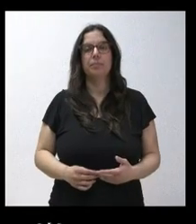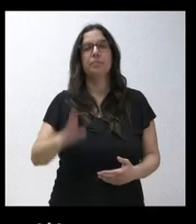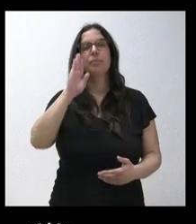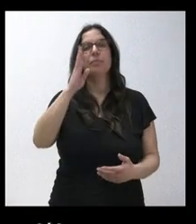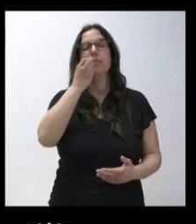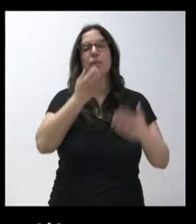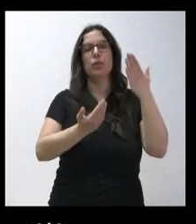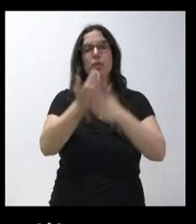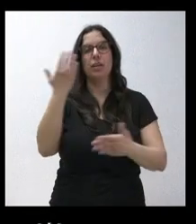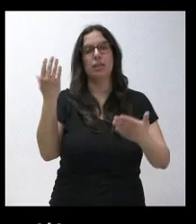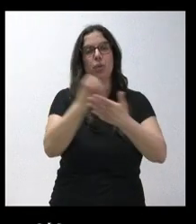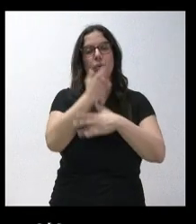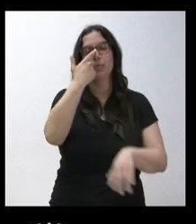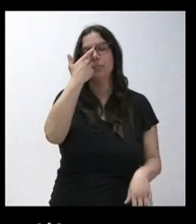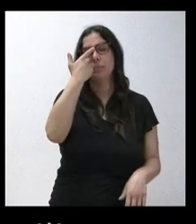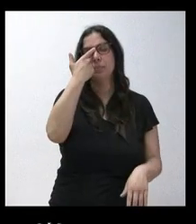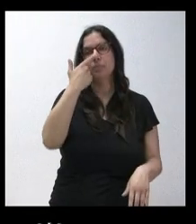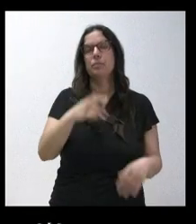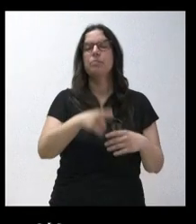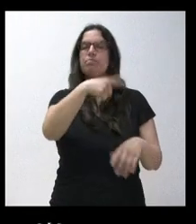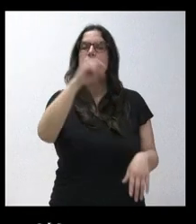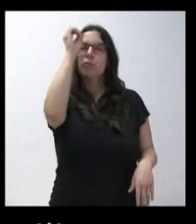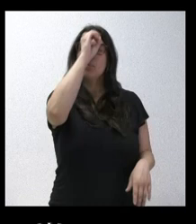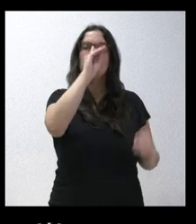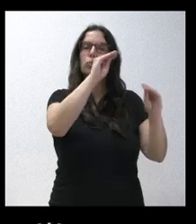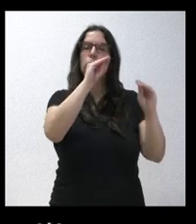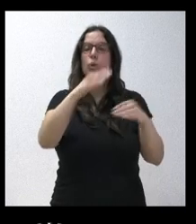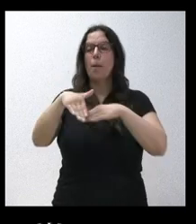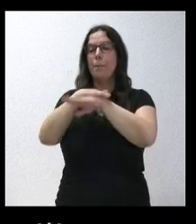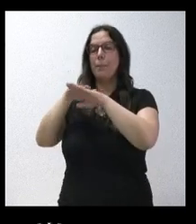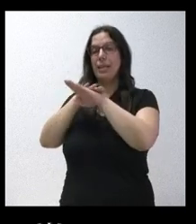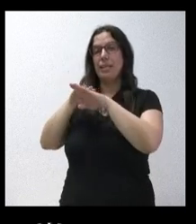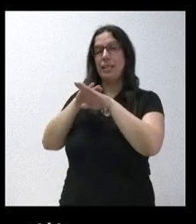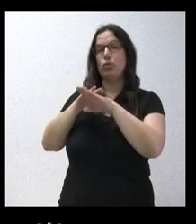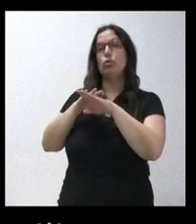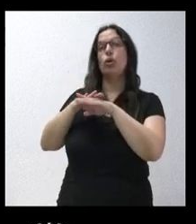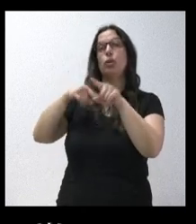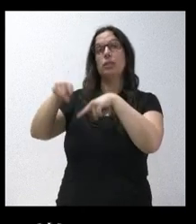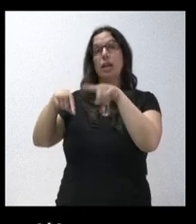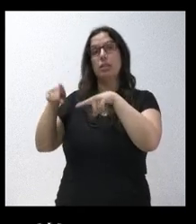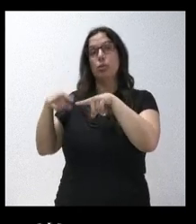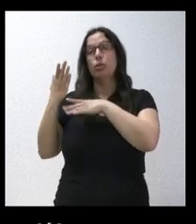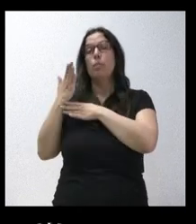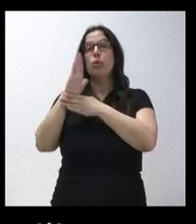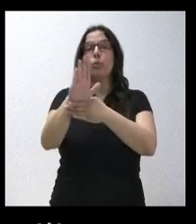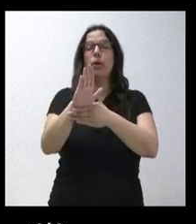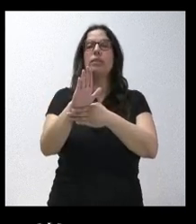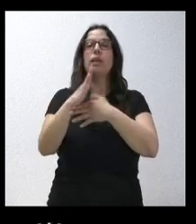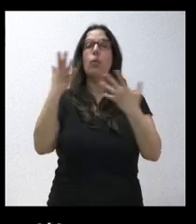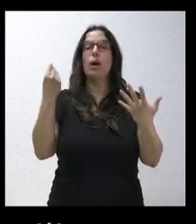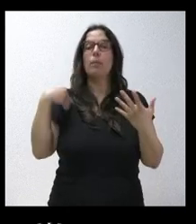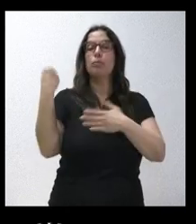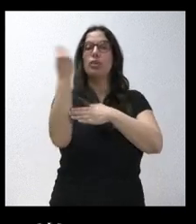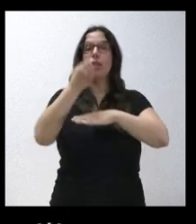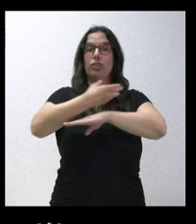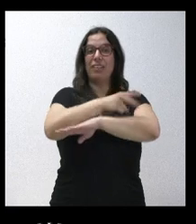Muy buenos días a todos Qué opinan de la propuesta del ministro puente de poner el nombre de concha Velasco la estación de campo